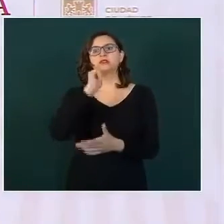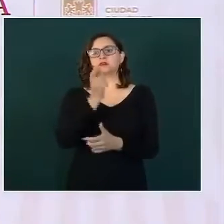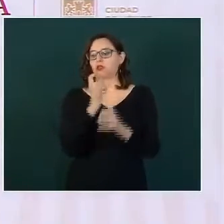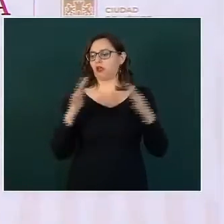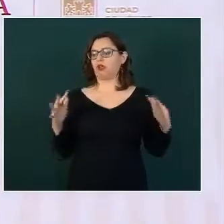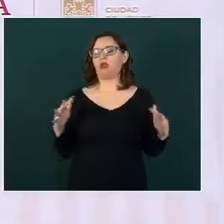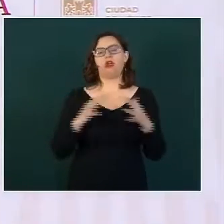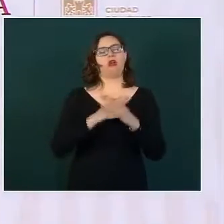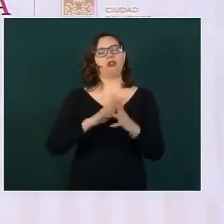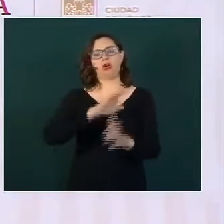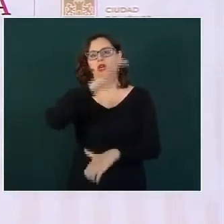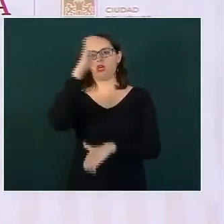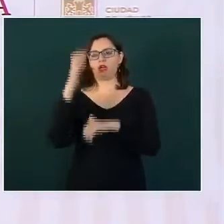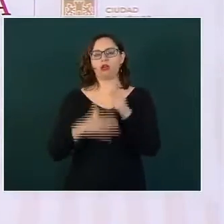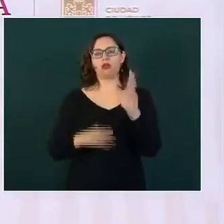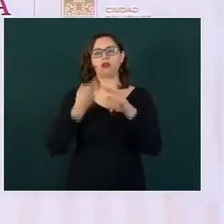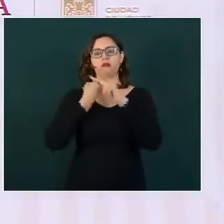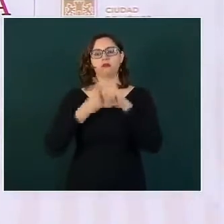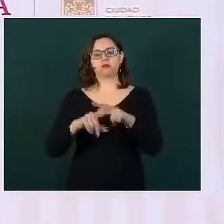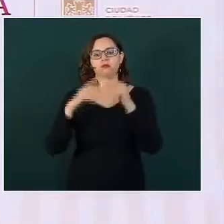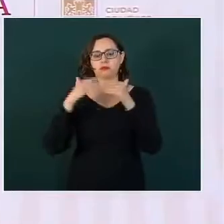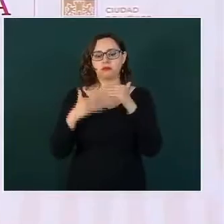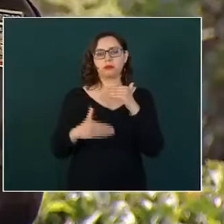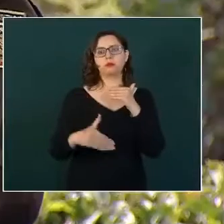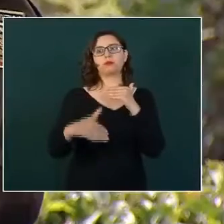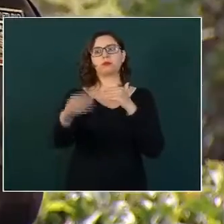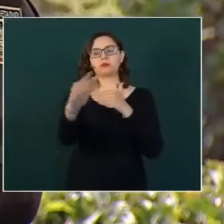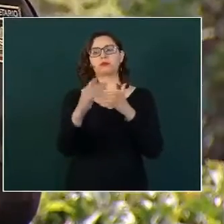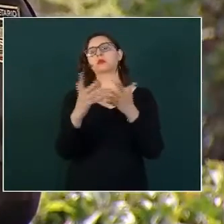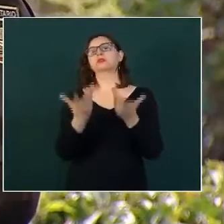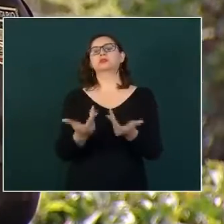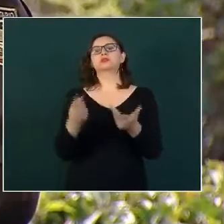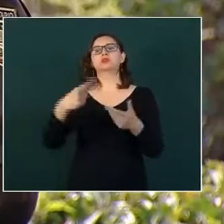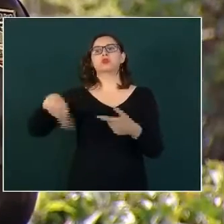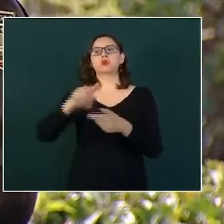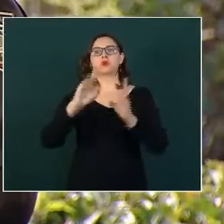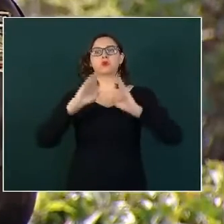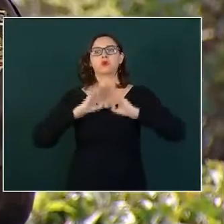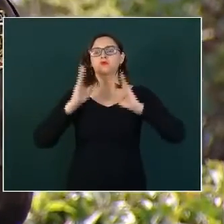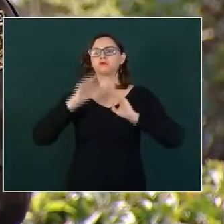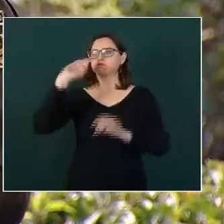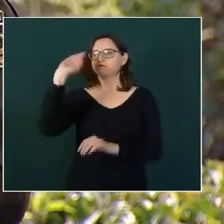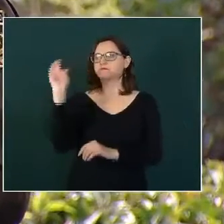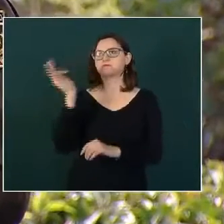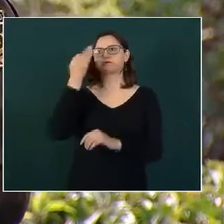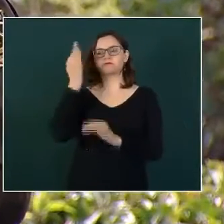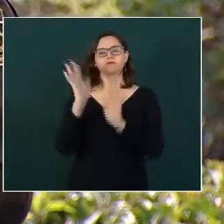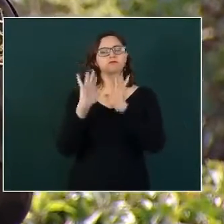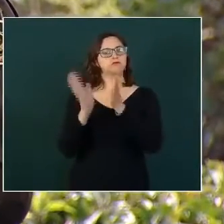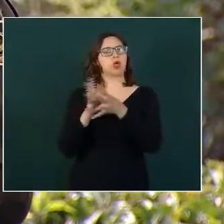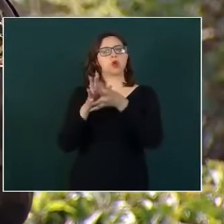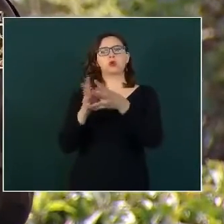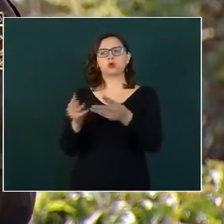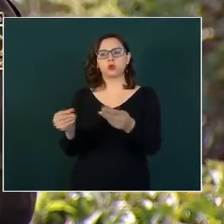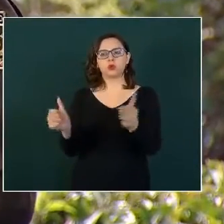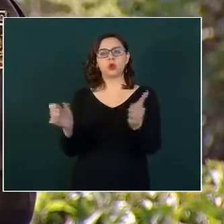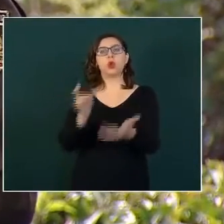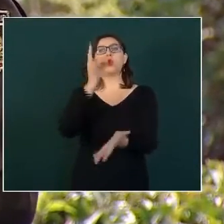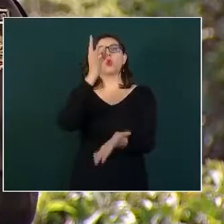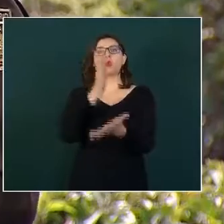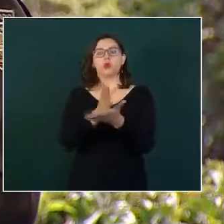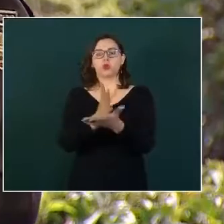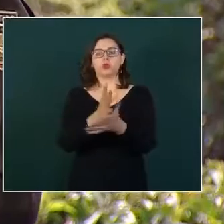armada y decretaron la disolución del Ejército Federal de esa época, quedando el